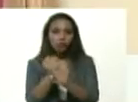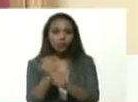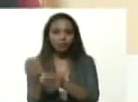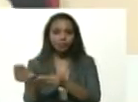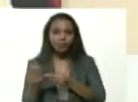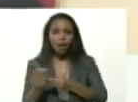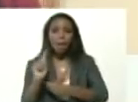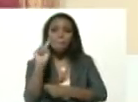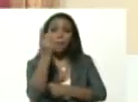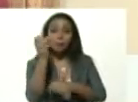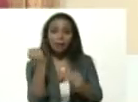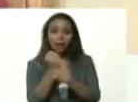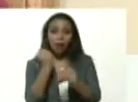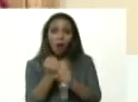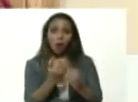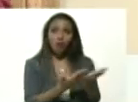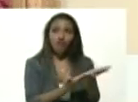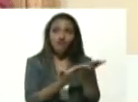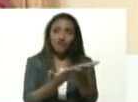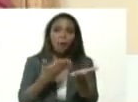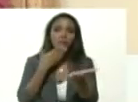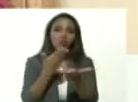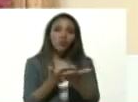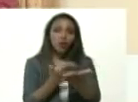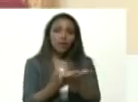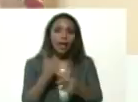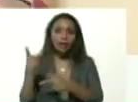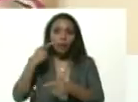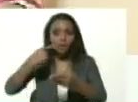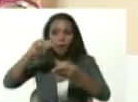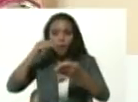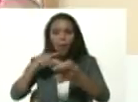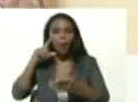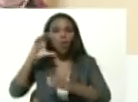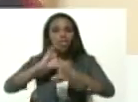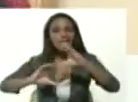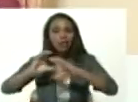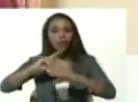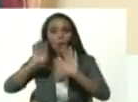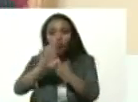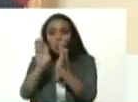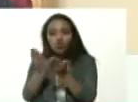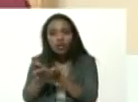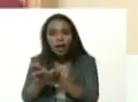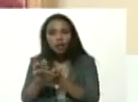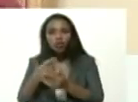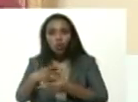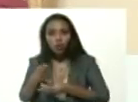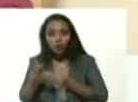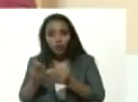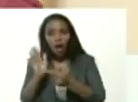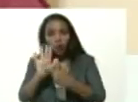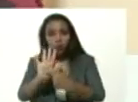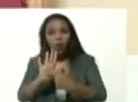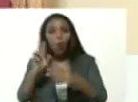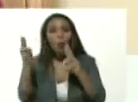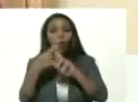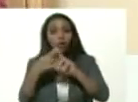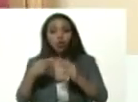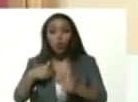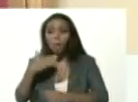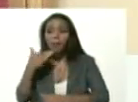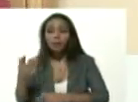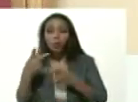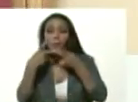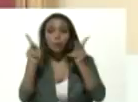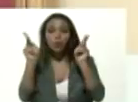El primer trabajo, que ha sido validado por científicos del mundo. Yo lo voy a dar a conocer, lo voy a publicar, le pedí permiso para